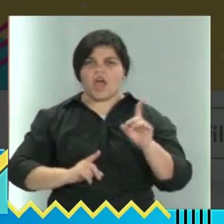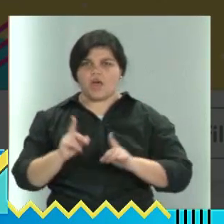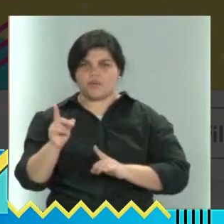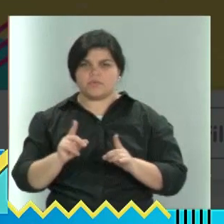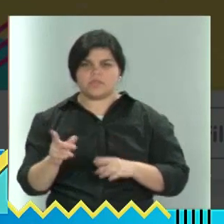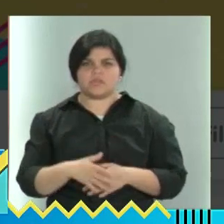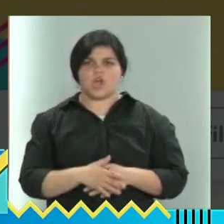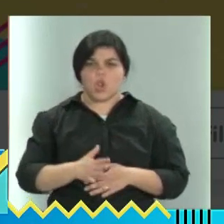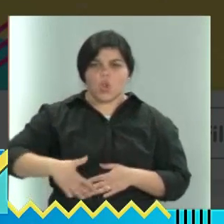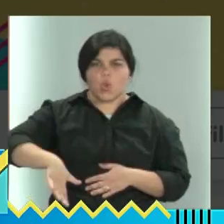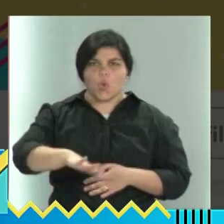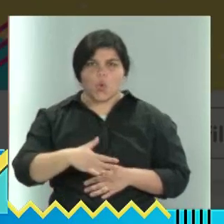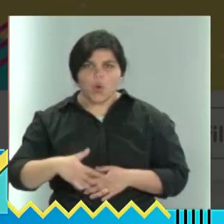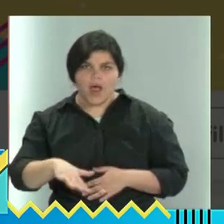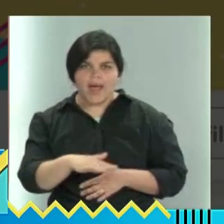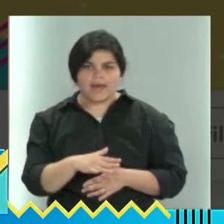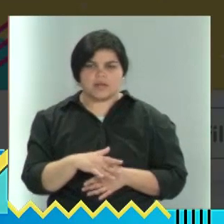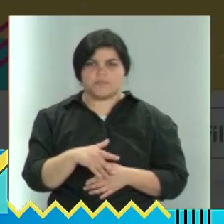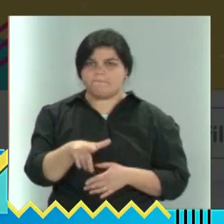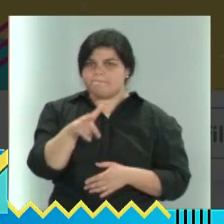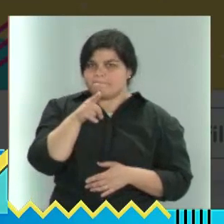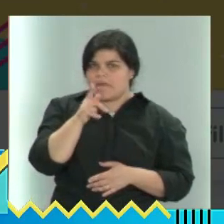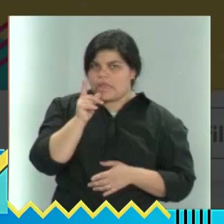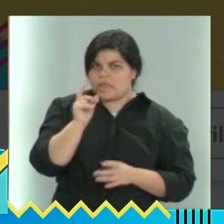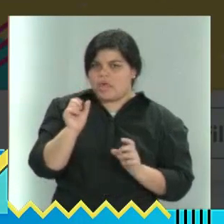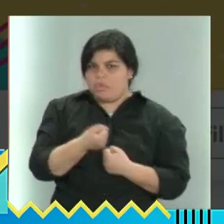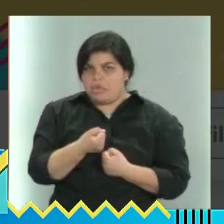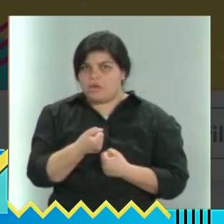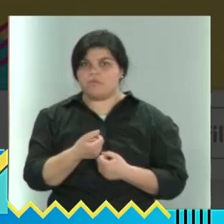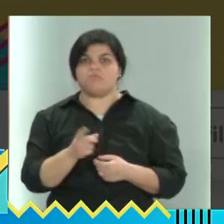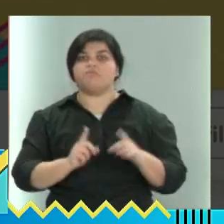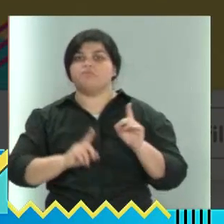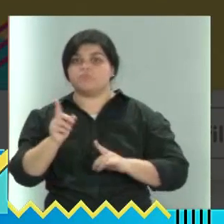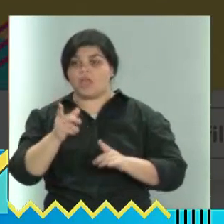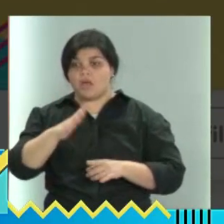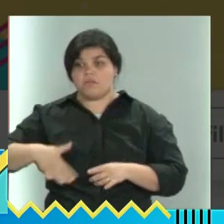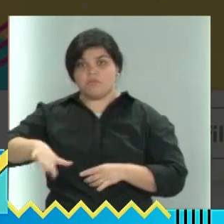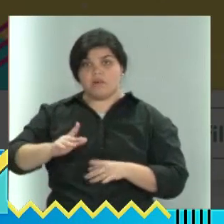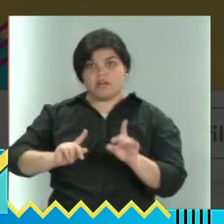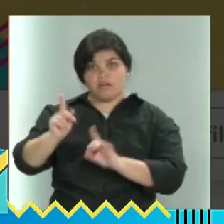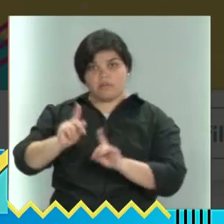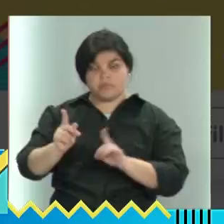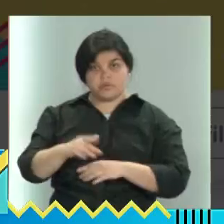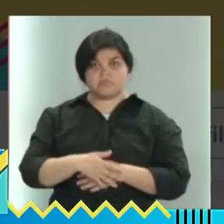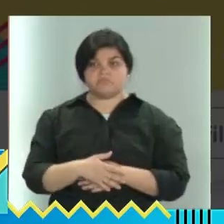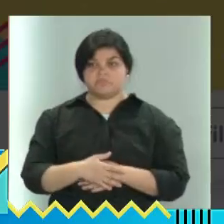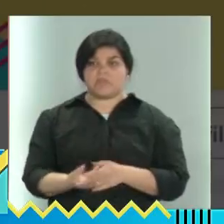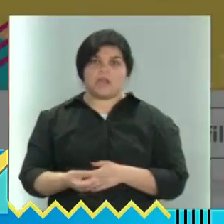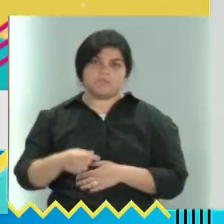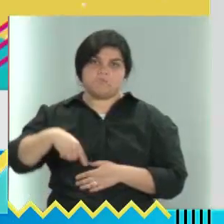tugurización del espacio público. ¿Cómo sería? Hay sectores de la ciudad que tienen durante el